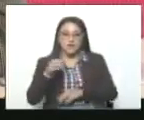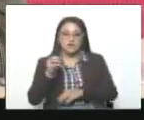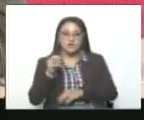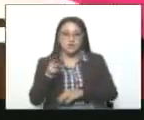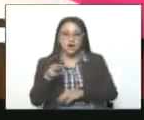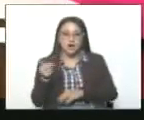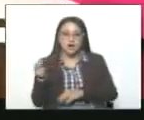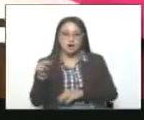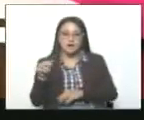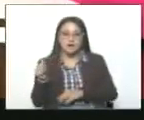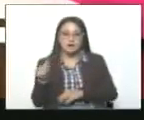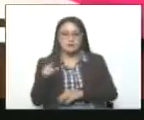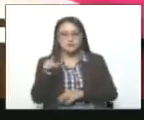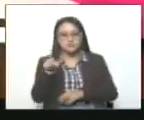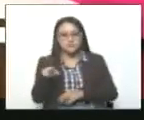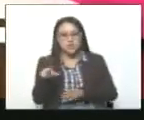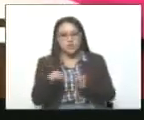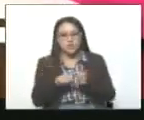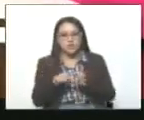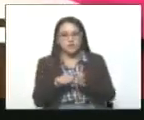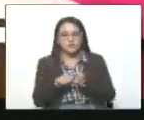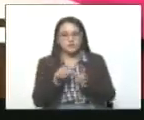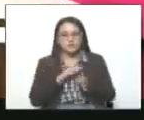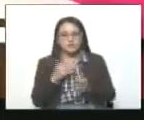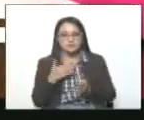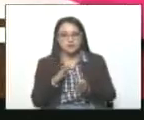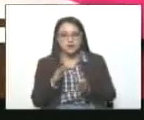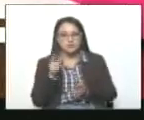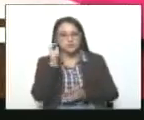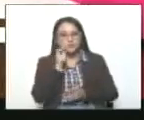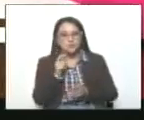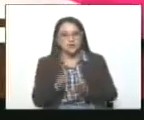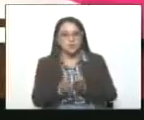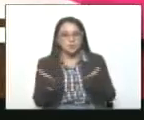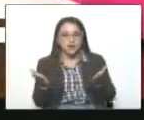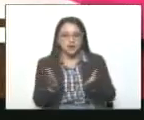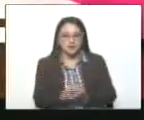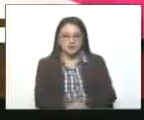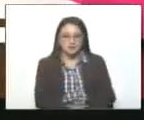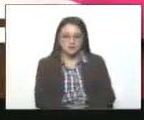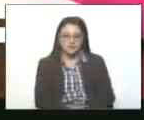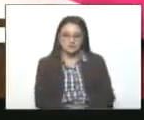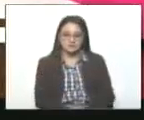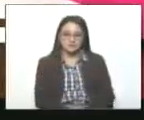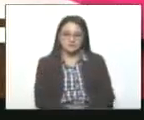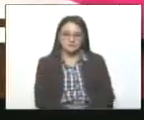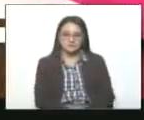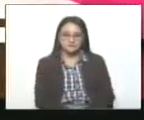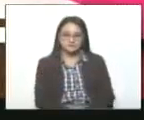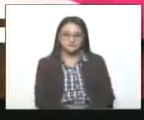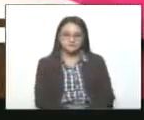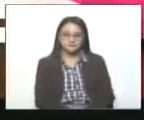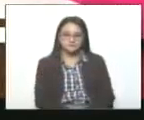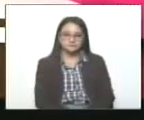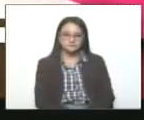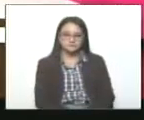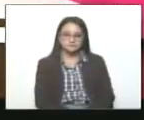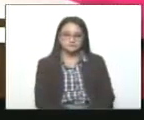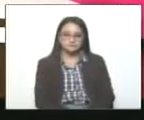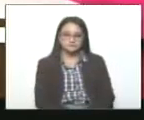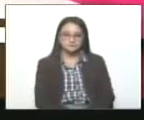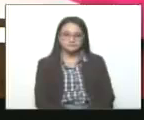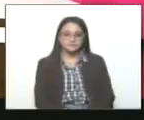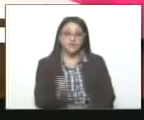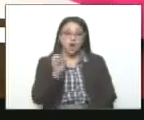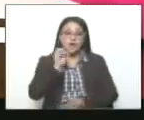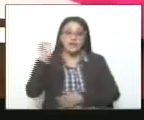Carrillo. Joana, ¿de dónde eres tú? Yo soy cumanesa, del estado Sucre, presidente. Cumanesa. Bueno, del oriente del